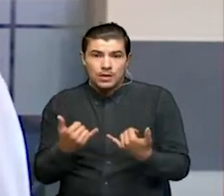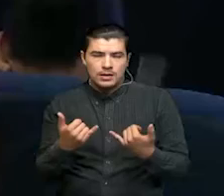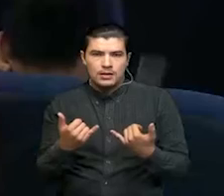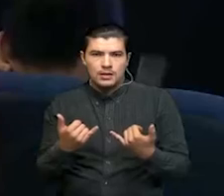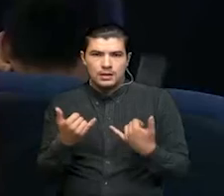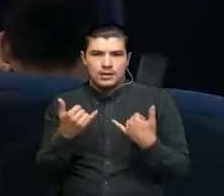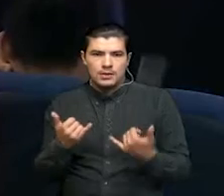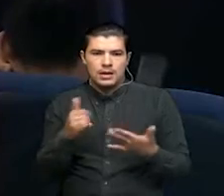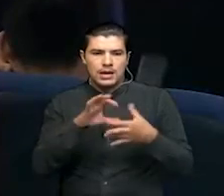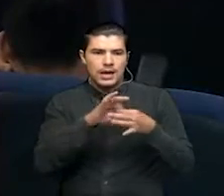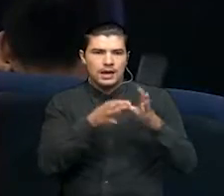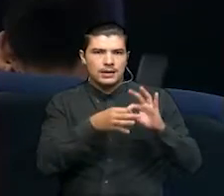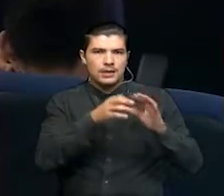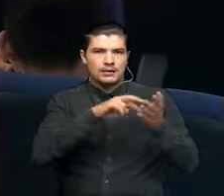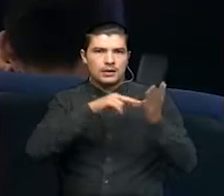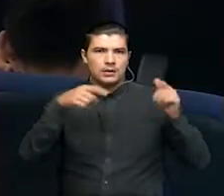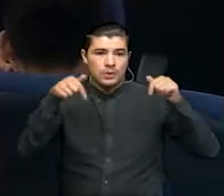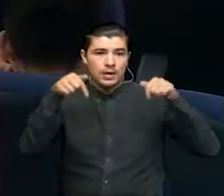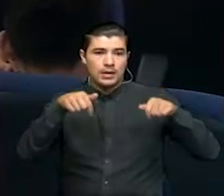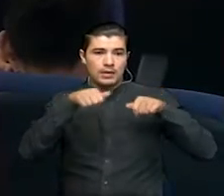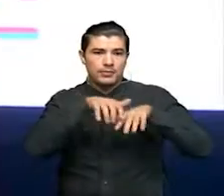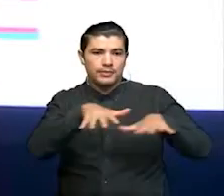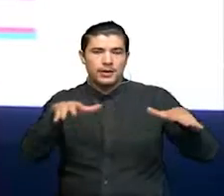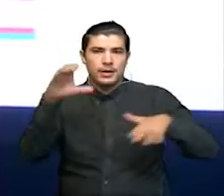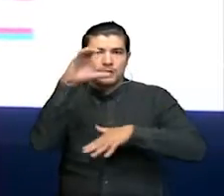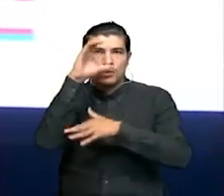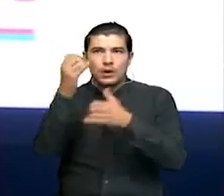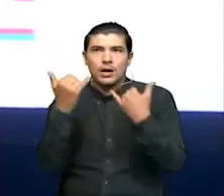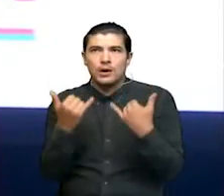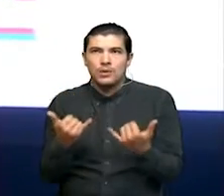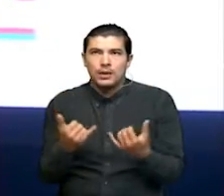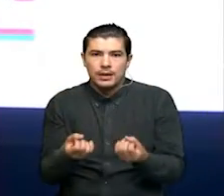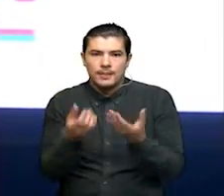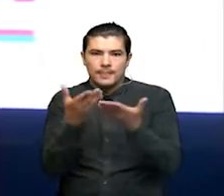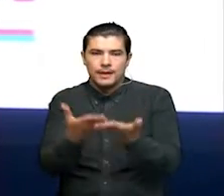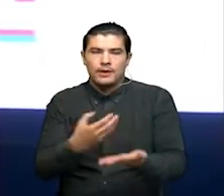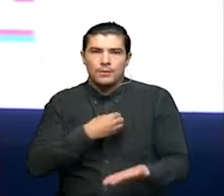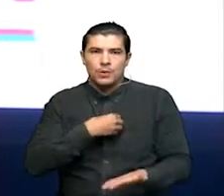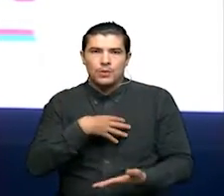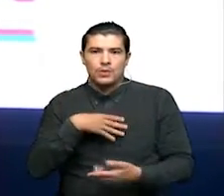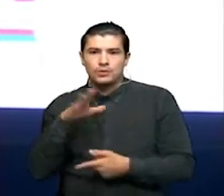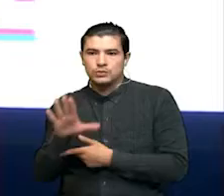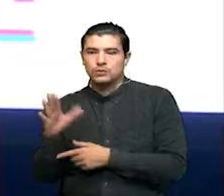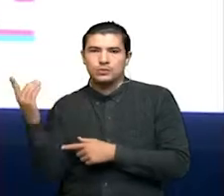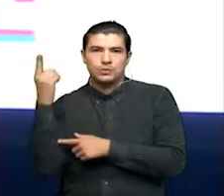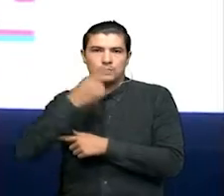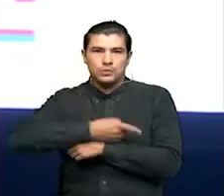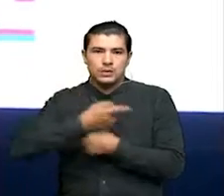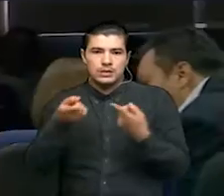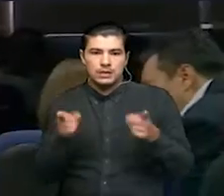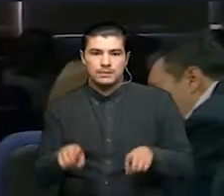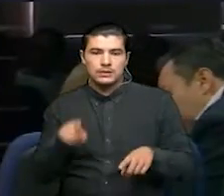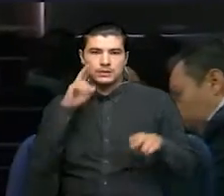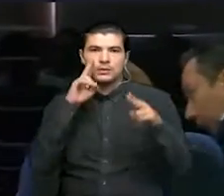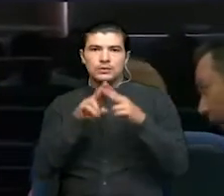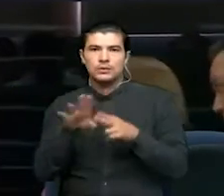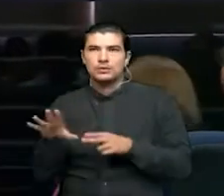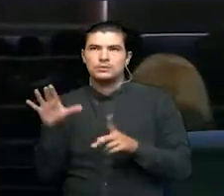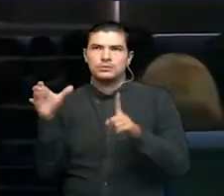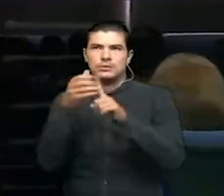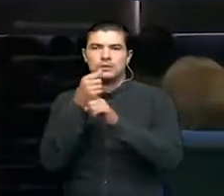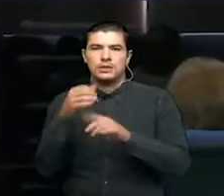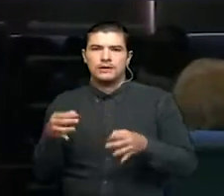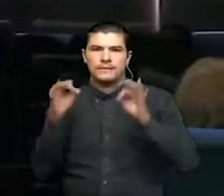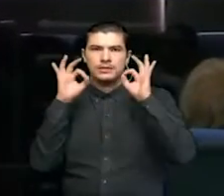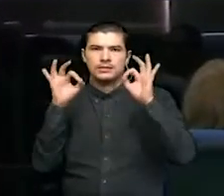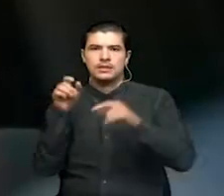hecho de que la red esté desplegada en Colombia genera una oportunidad. Durante la jornada se han dado a conocer los alcances y la efectividad de la